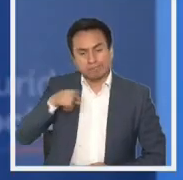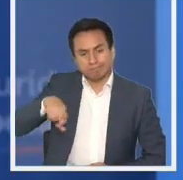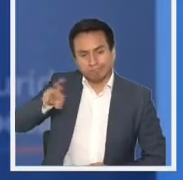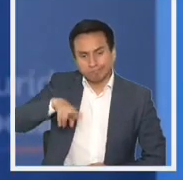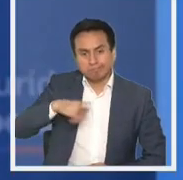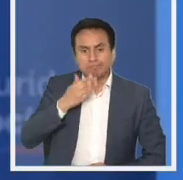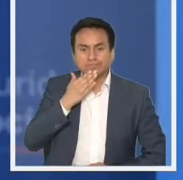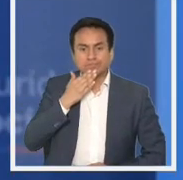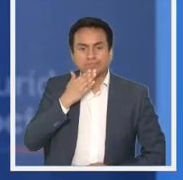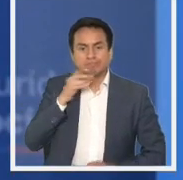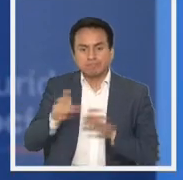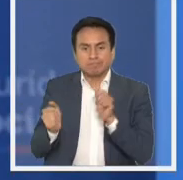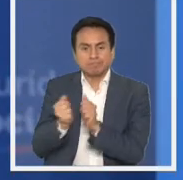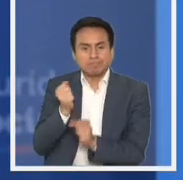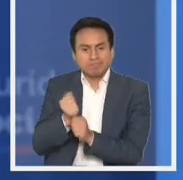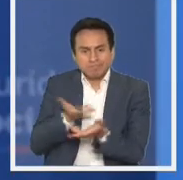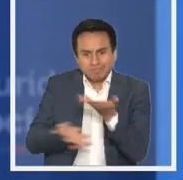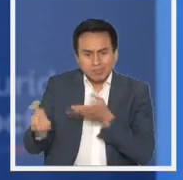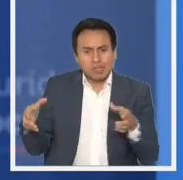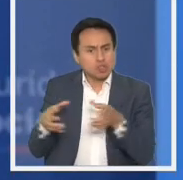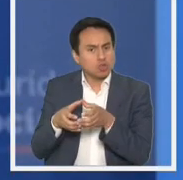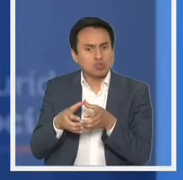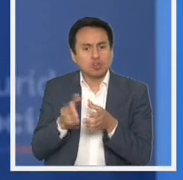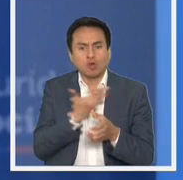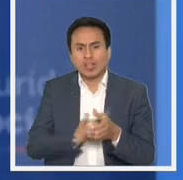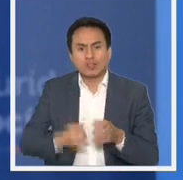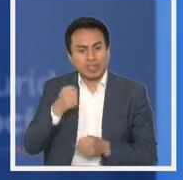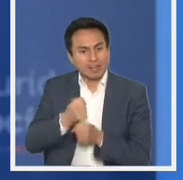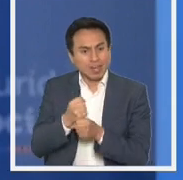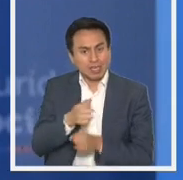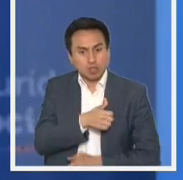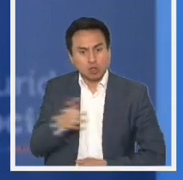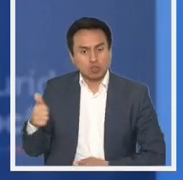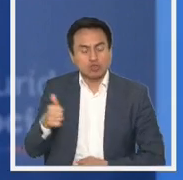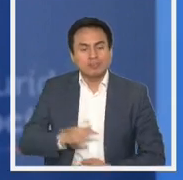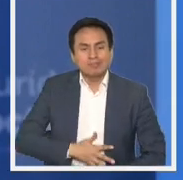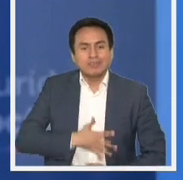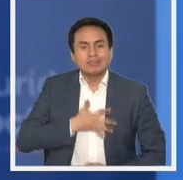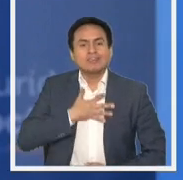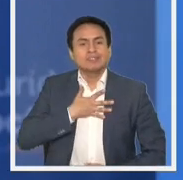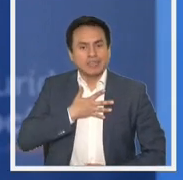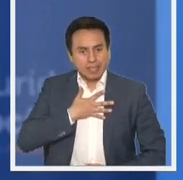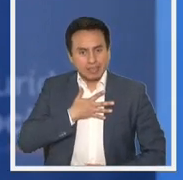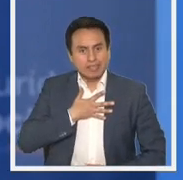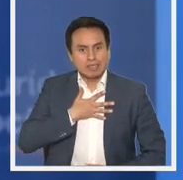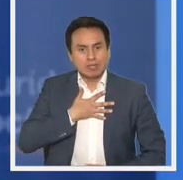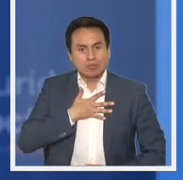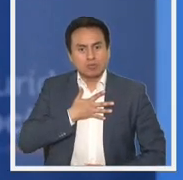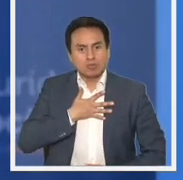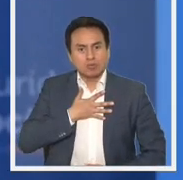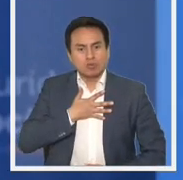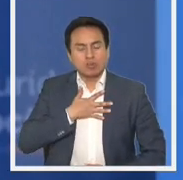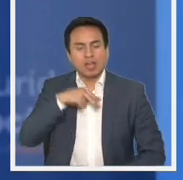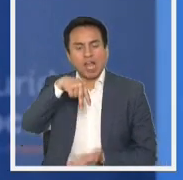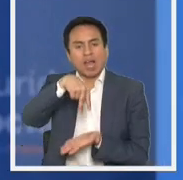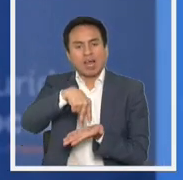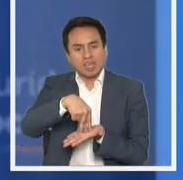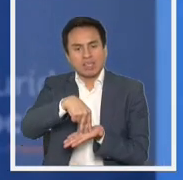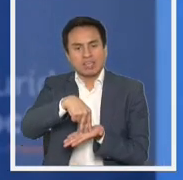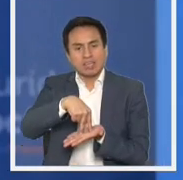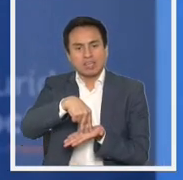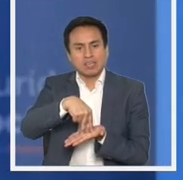en particular el Palacio de la moneda el presidente de la república promulga la ley de presupuesto 2023 vamos a escuchar al mandatario de estar aquí